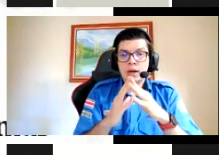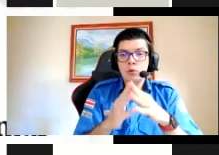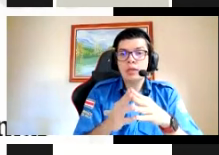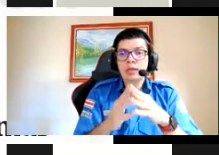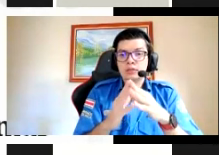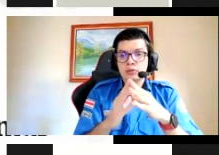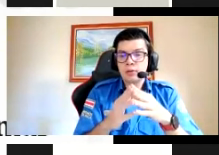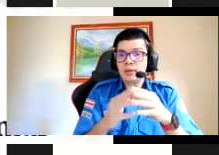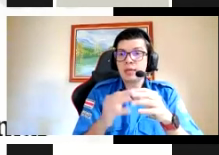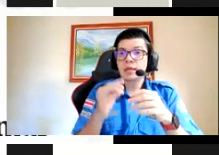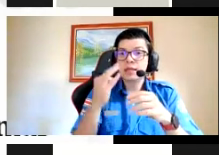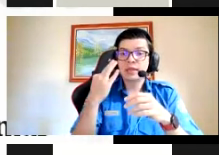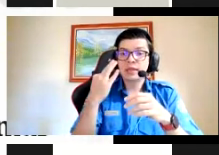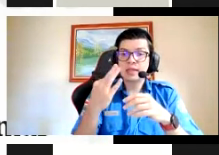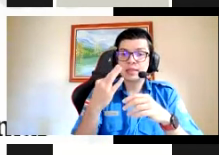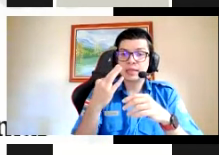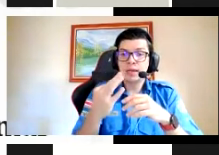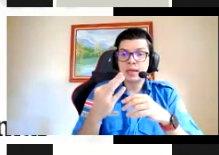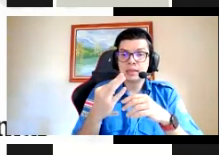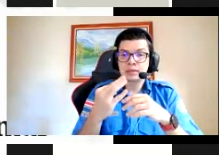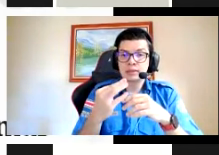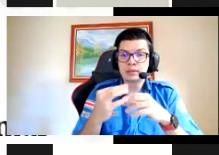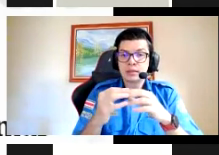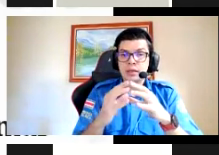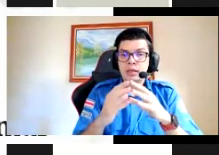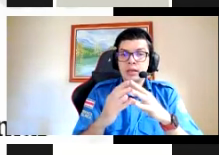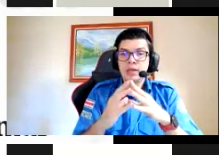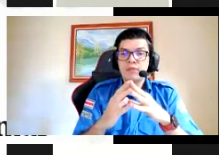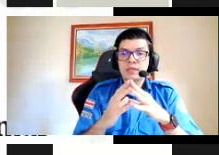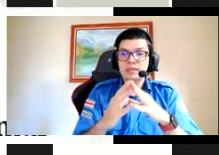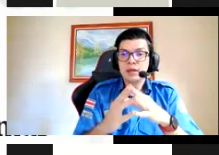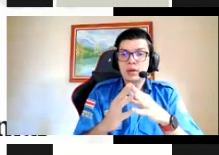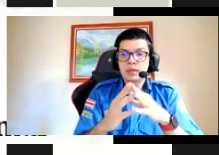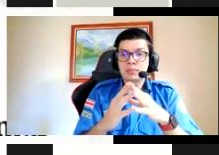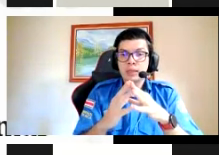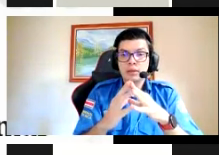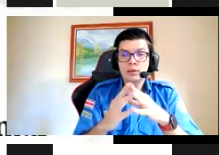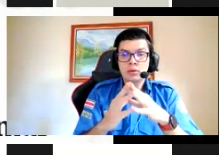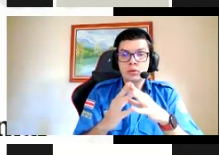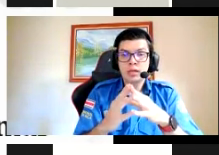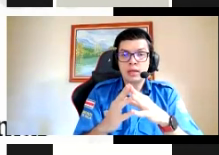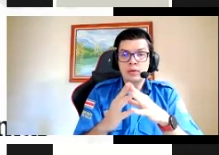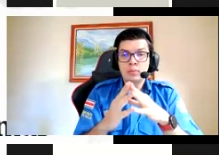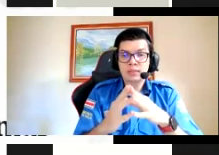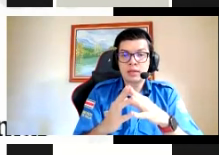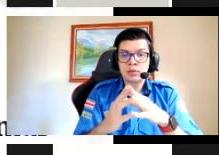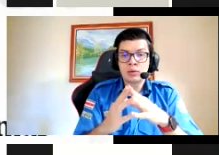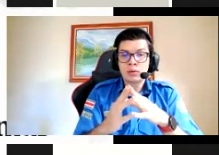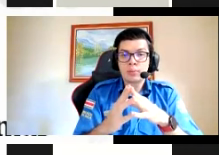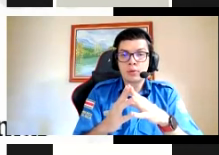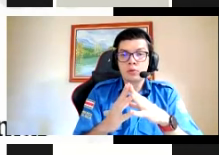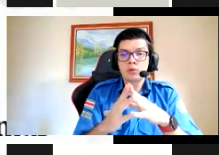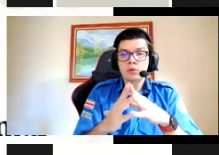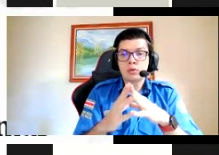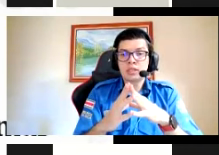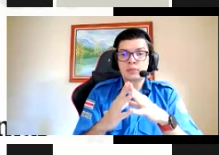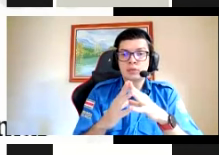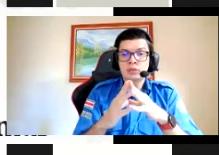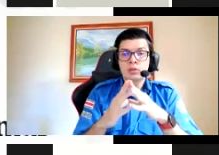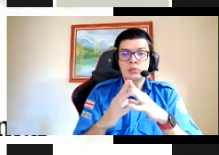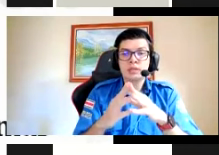la única sobreviviente de 3 hermanas que fallecieron el 21 de enero pasado, producto